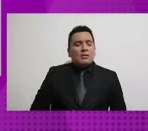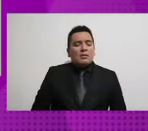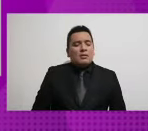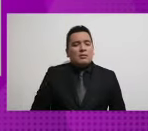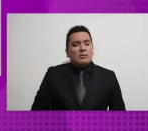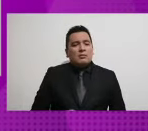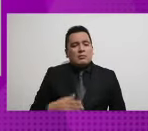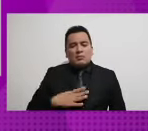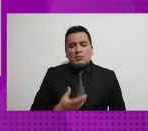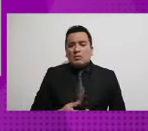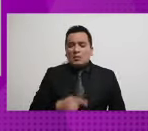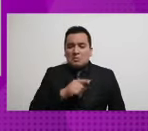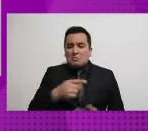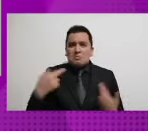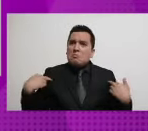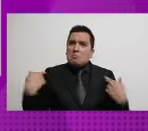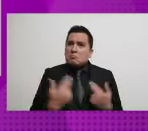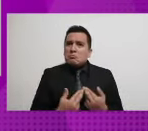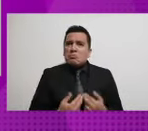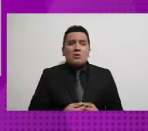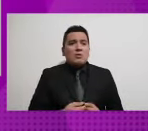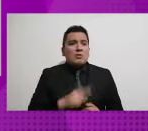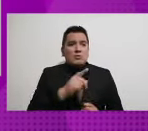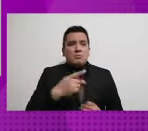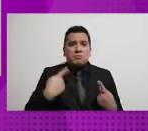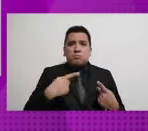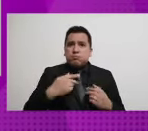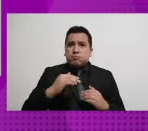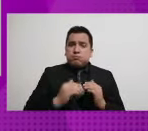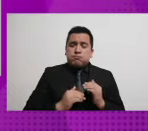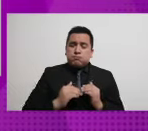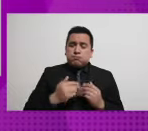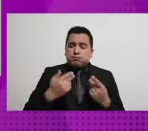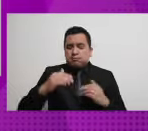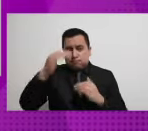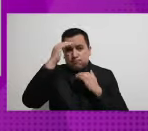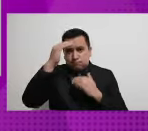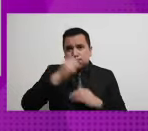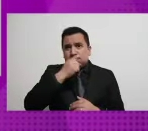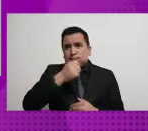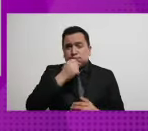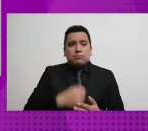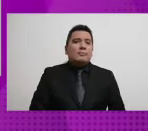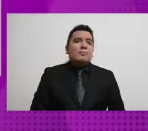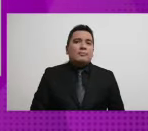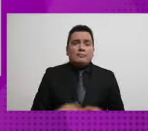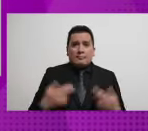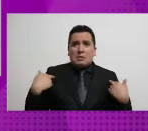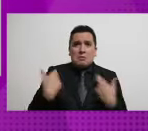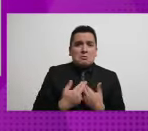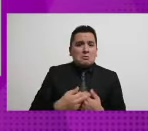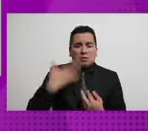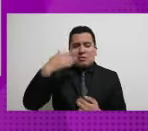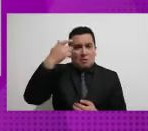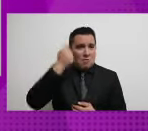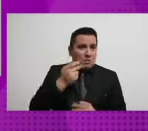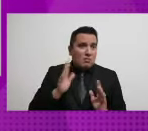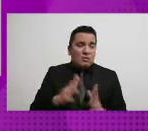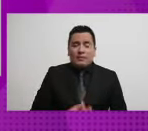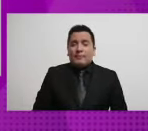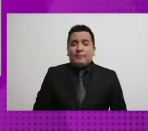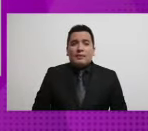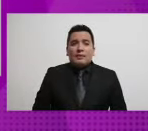anterior donde los capacitadores eran personas mayores, eran maestros ya jubilados de Francisco y Madero.